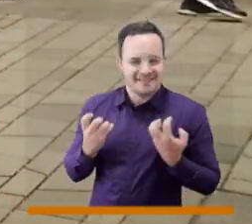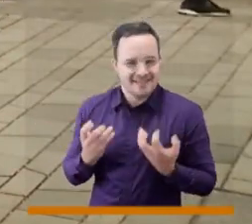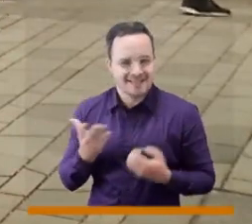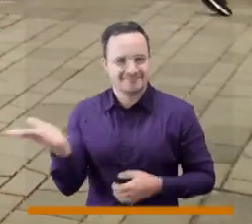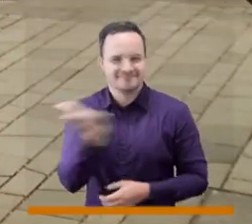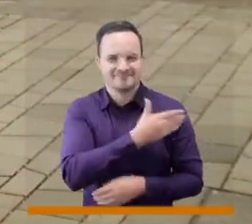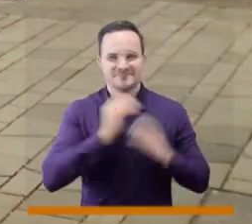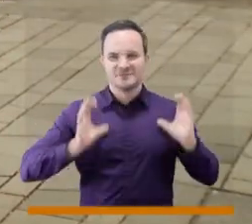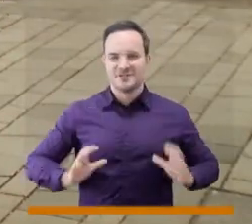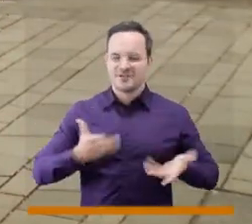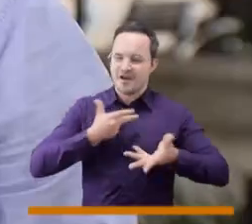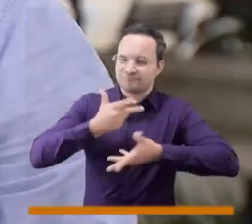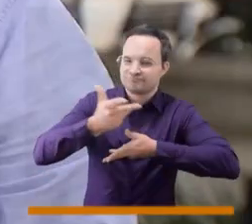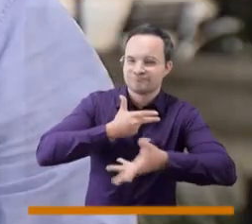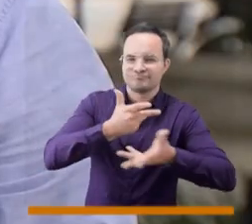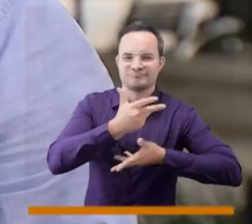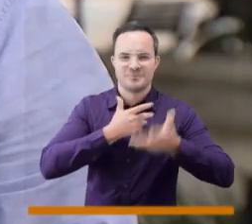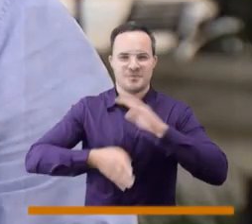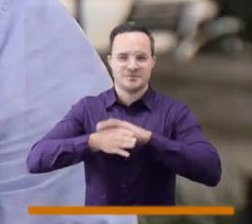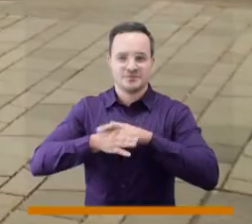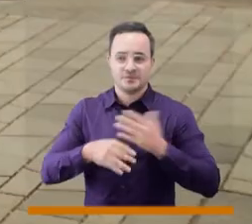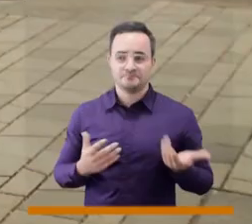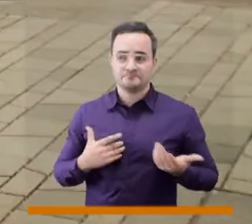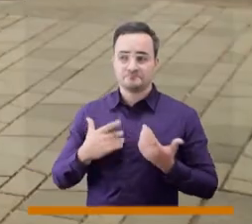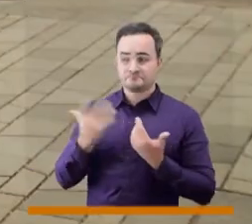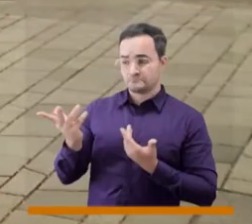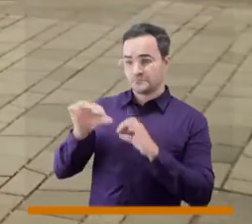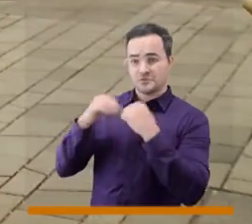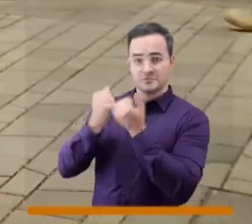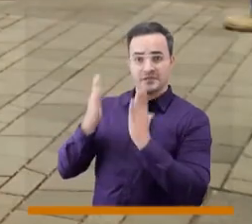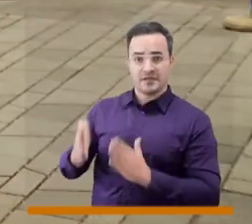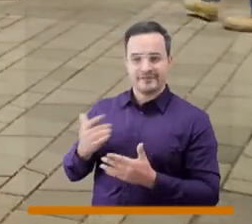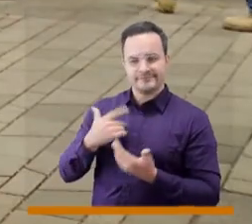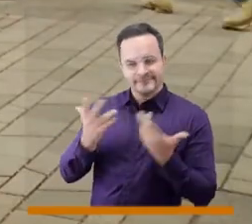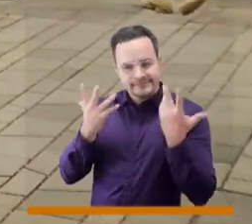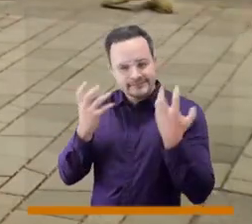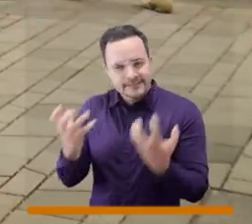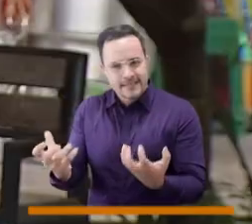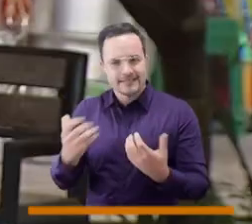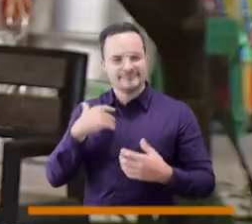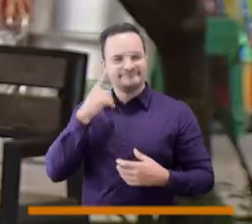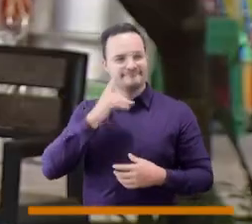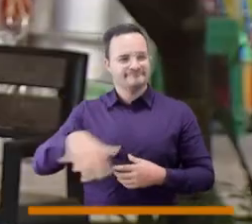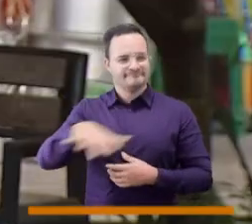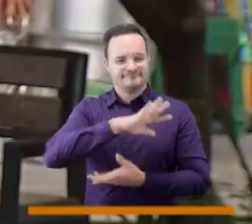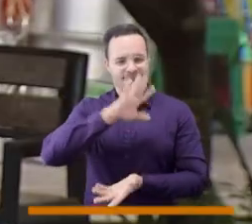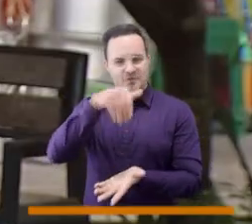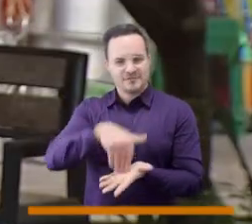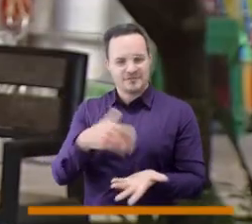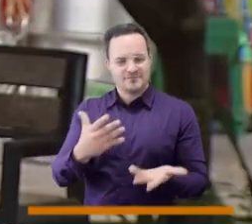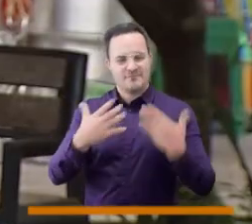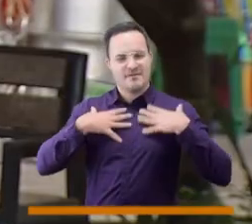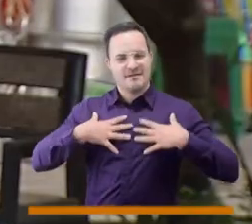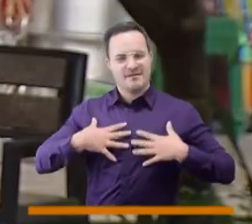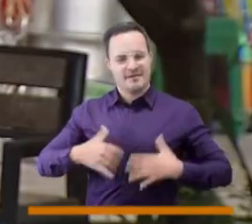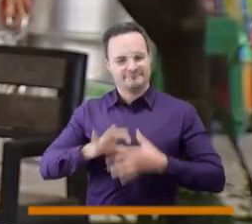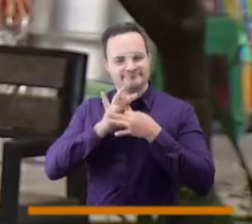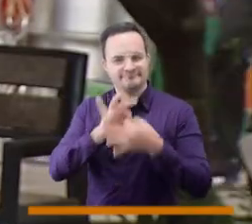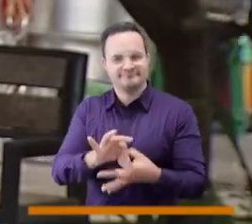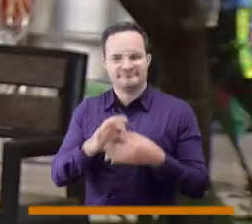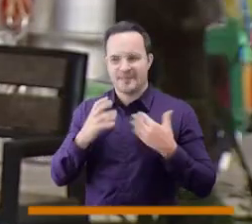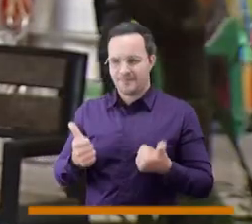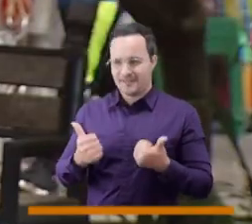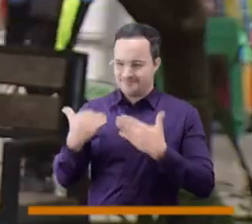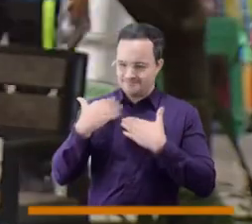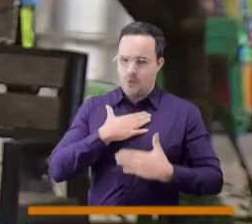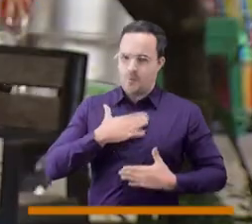ciudadanía, concejal, apropiarnos del espacio público, volver a vivir en el centro como usted lo ha hecho, debe tener